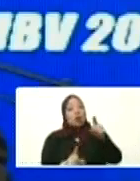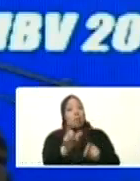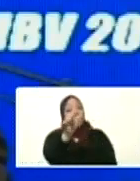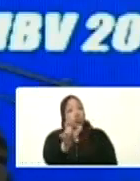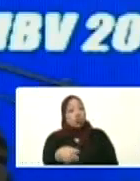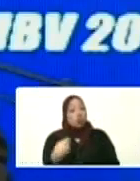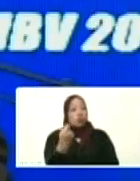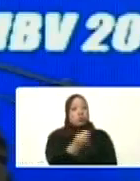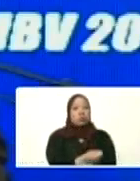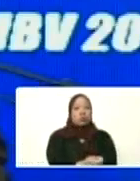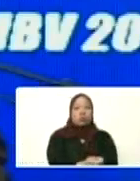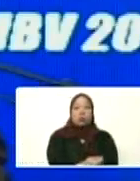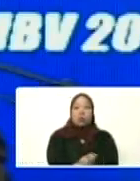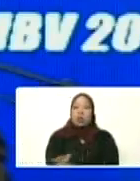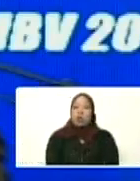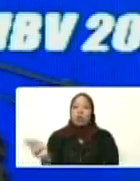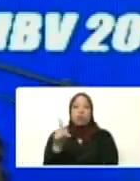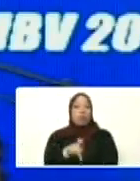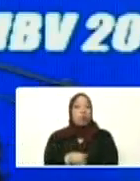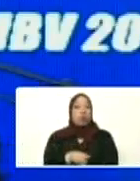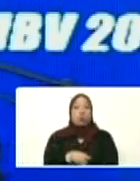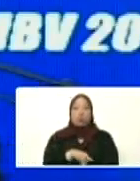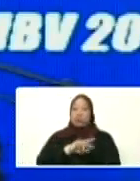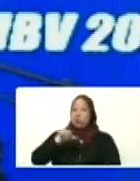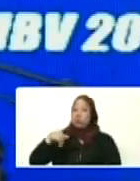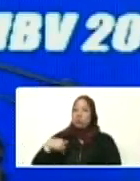promoción no se encuentran entre nosotros.